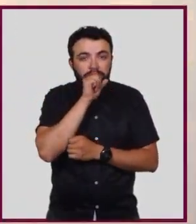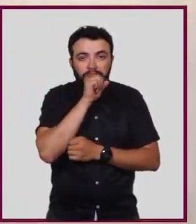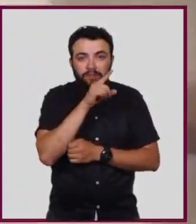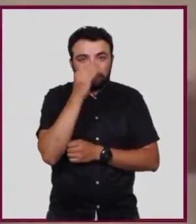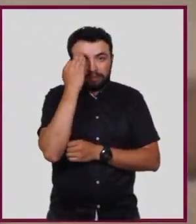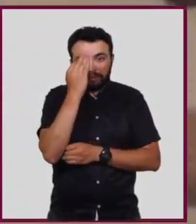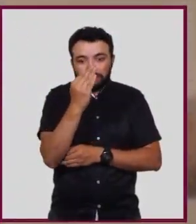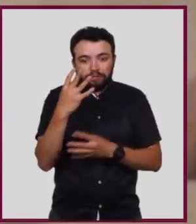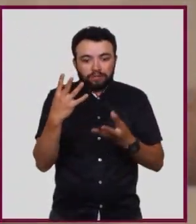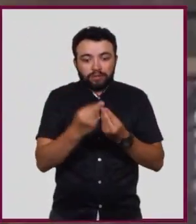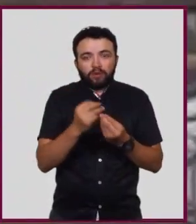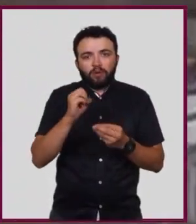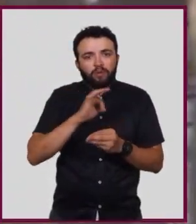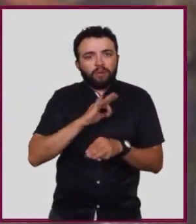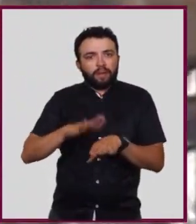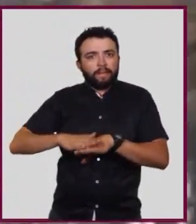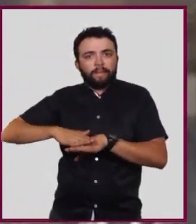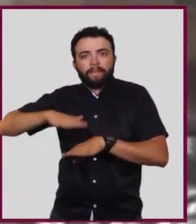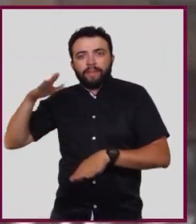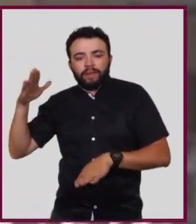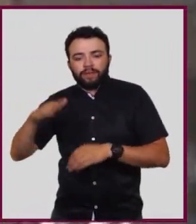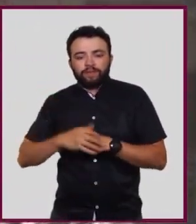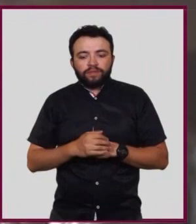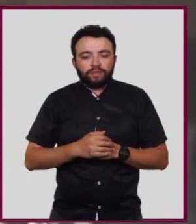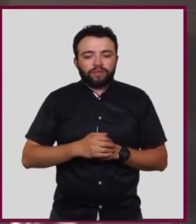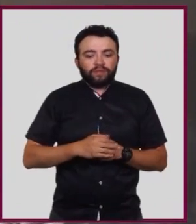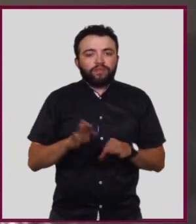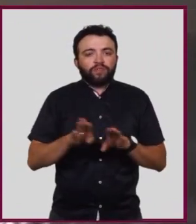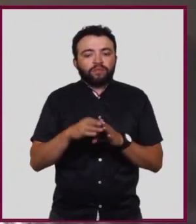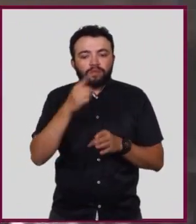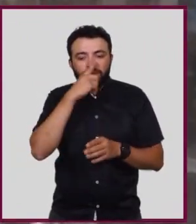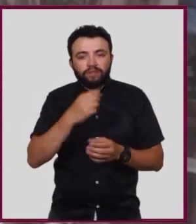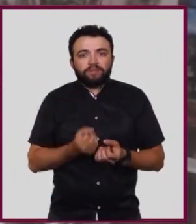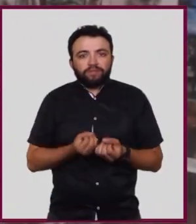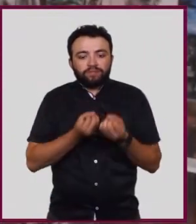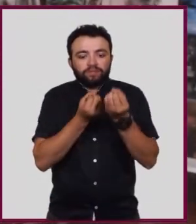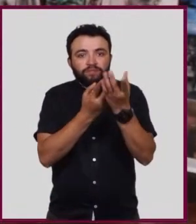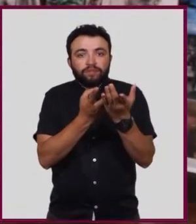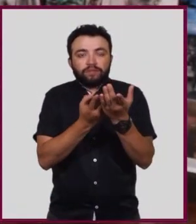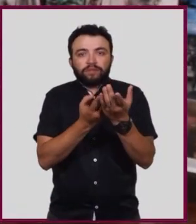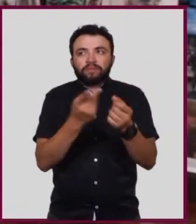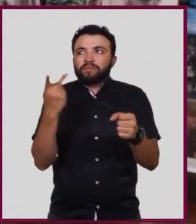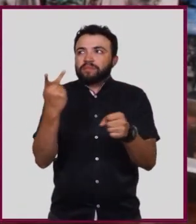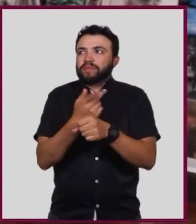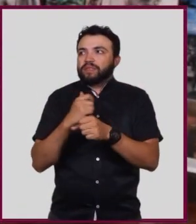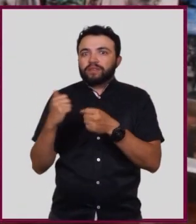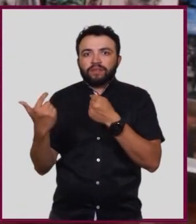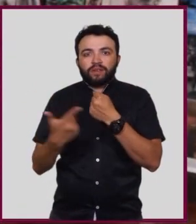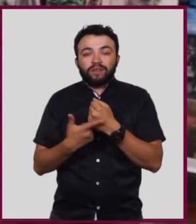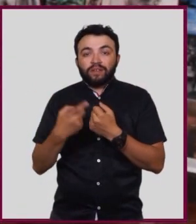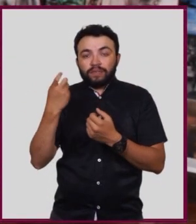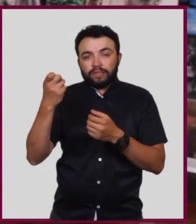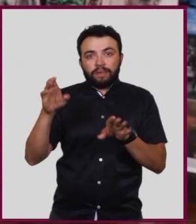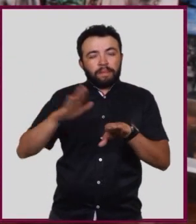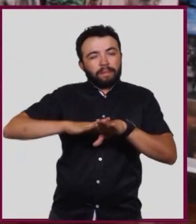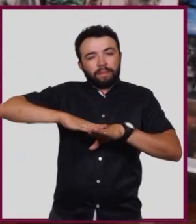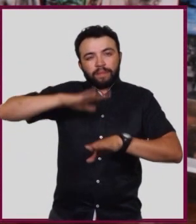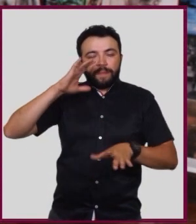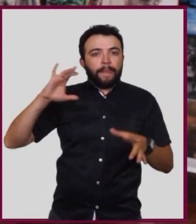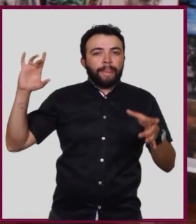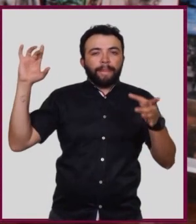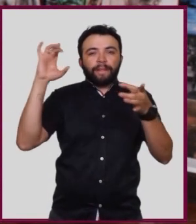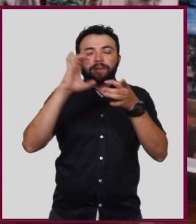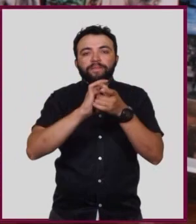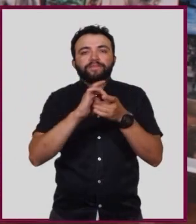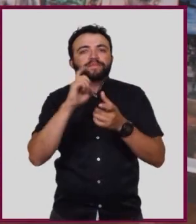incluso más, lo que podría ofrecer el entorno. Está más ligado a lo que podría